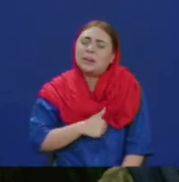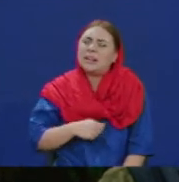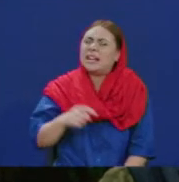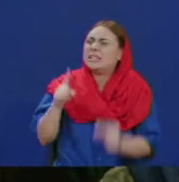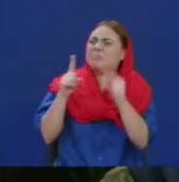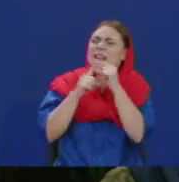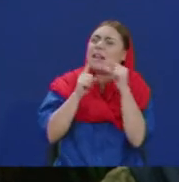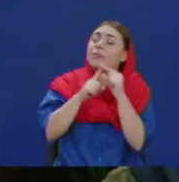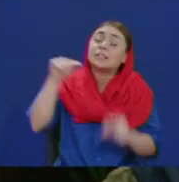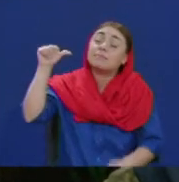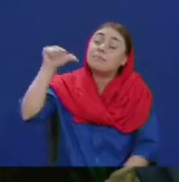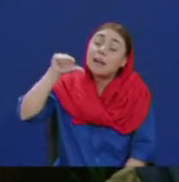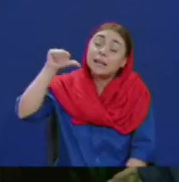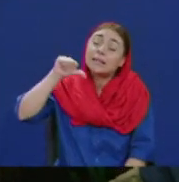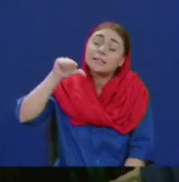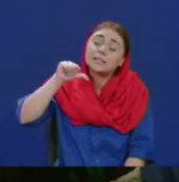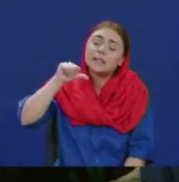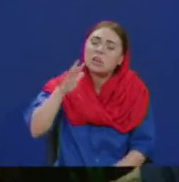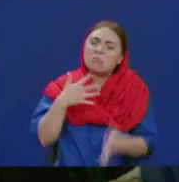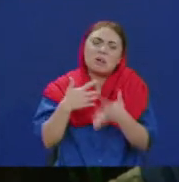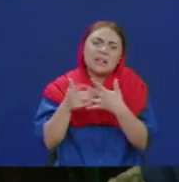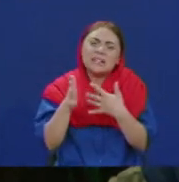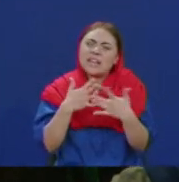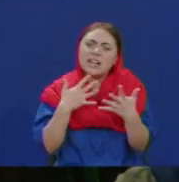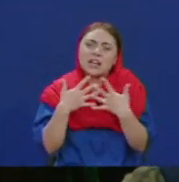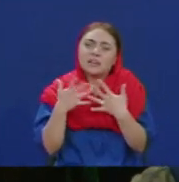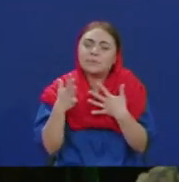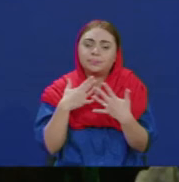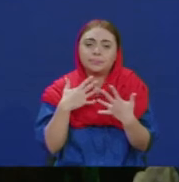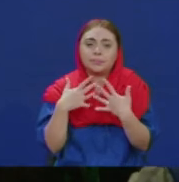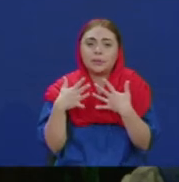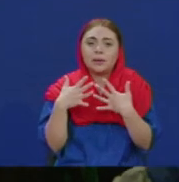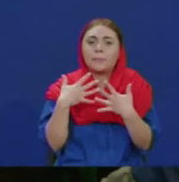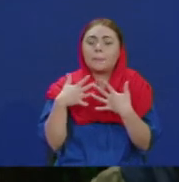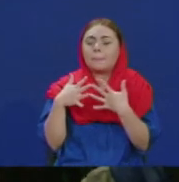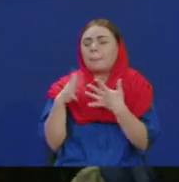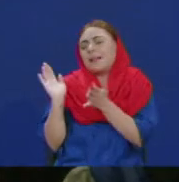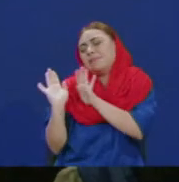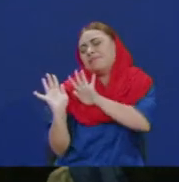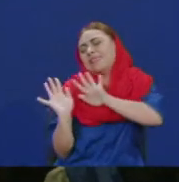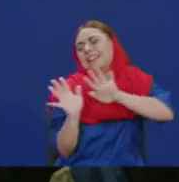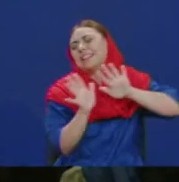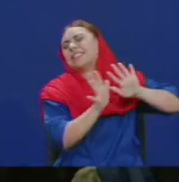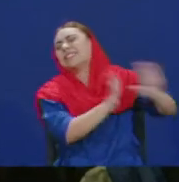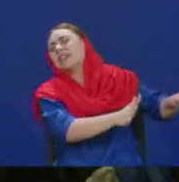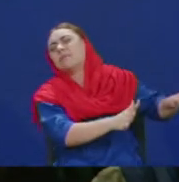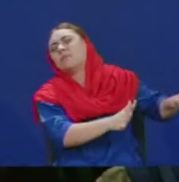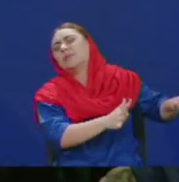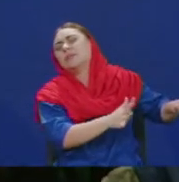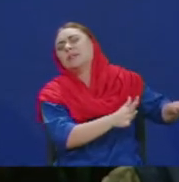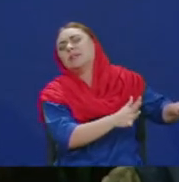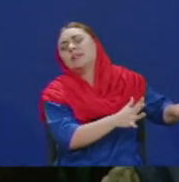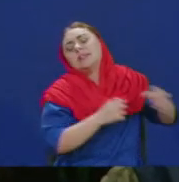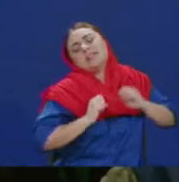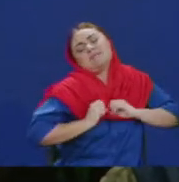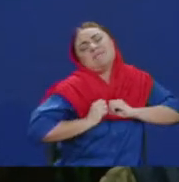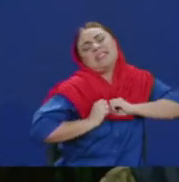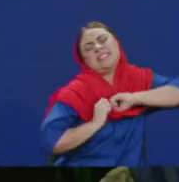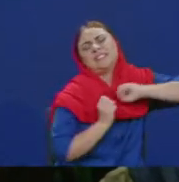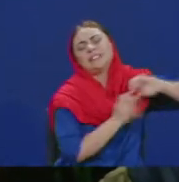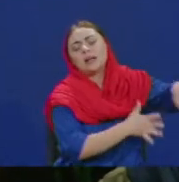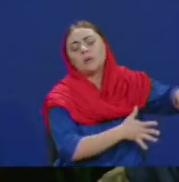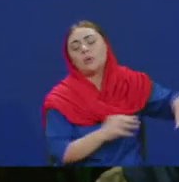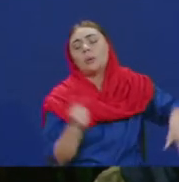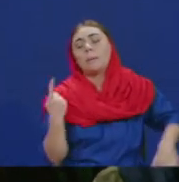poneria, cualquiera de las tres levaduras. Las desechamos, las queremos desechar de nuestra vida para poder celebrar